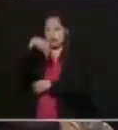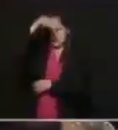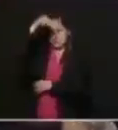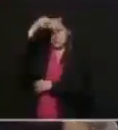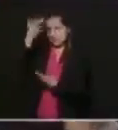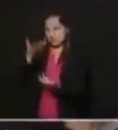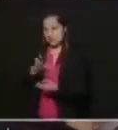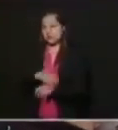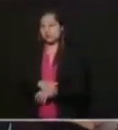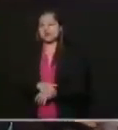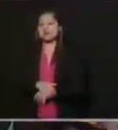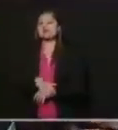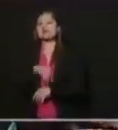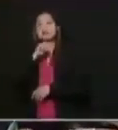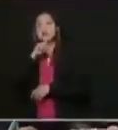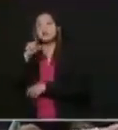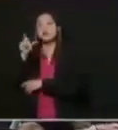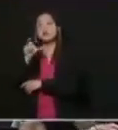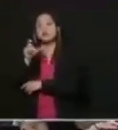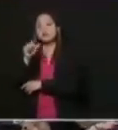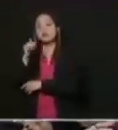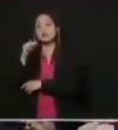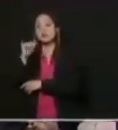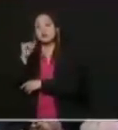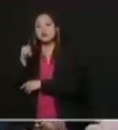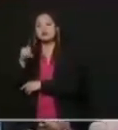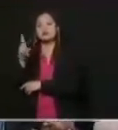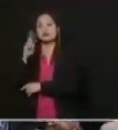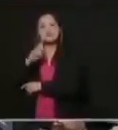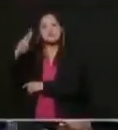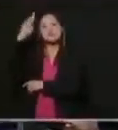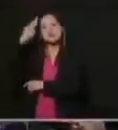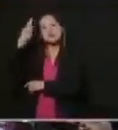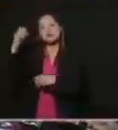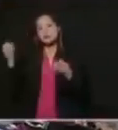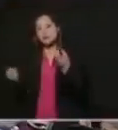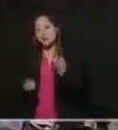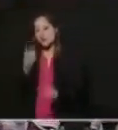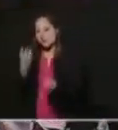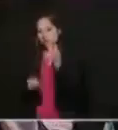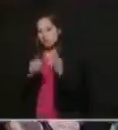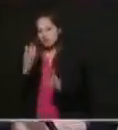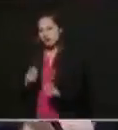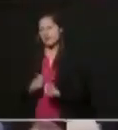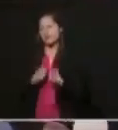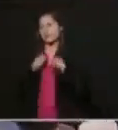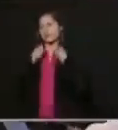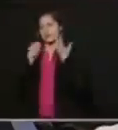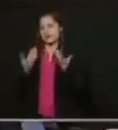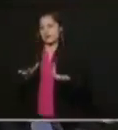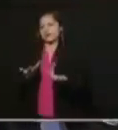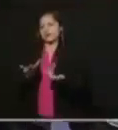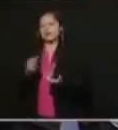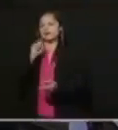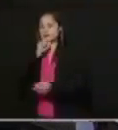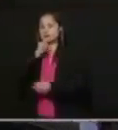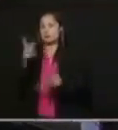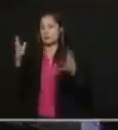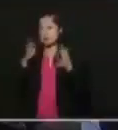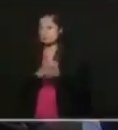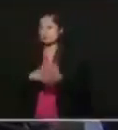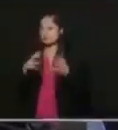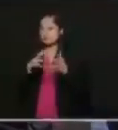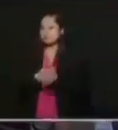frío. Huitzilopochtli es el dios del fuego, es el dios de la vida, guerrero, es el dios guerrero,